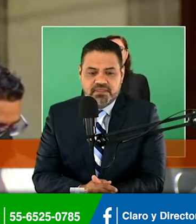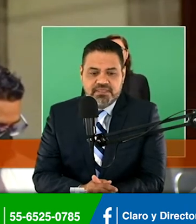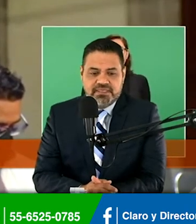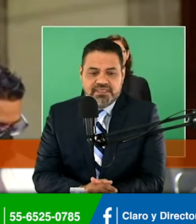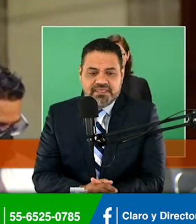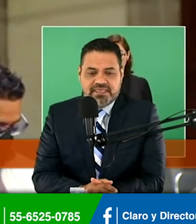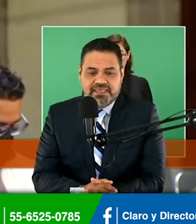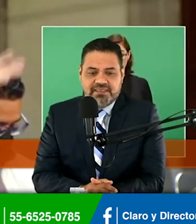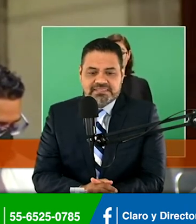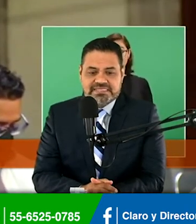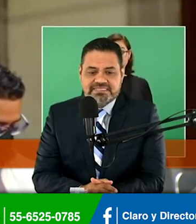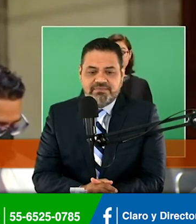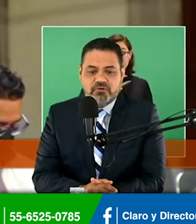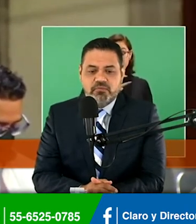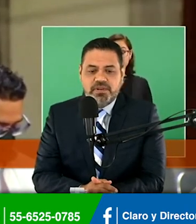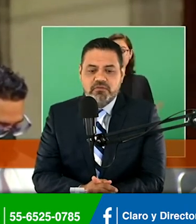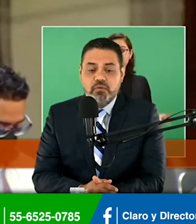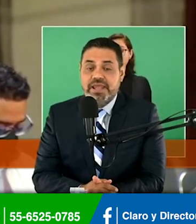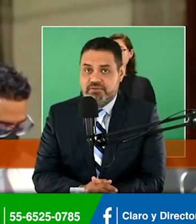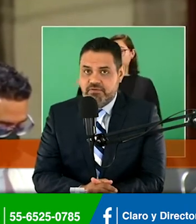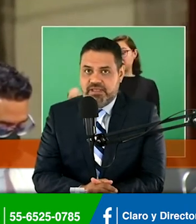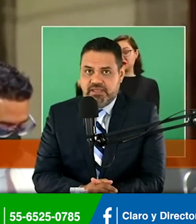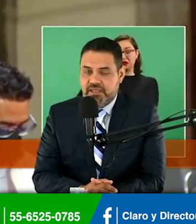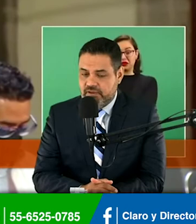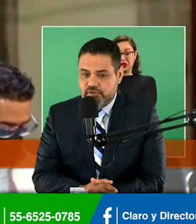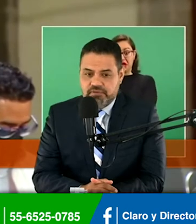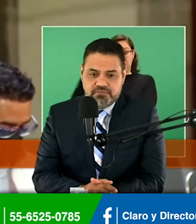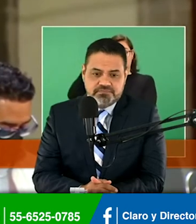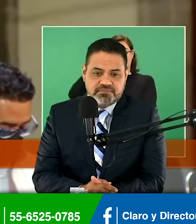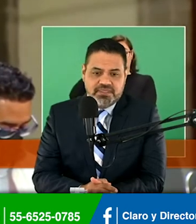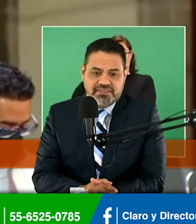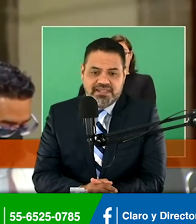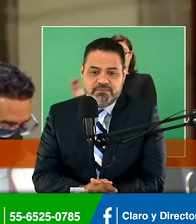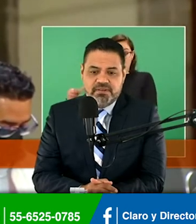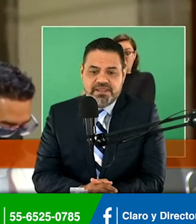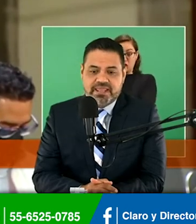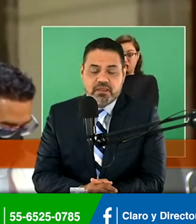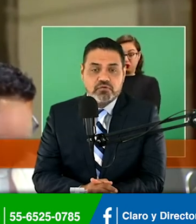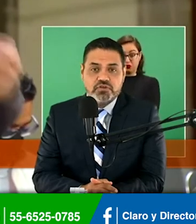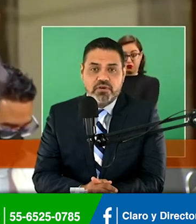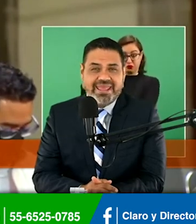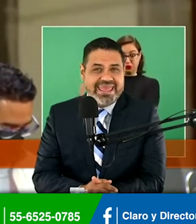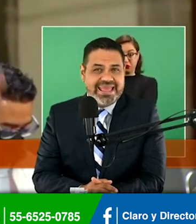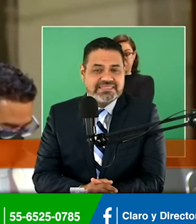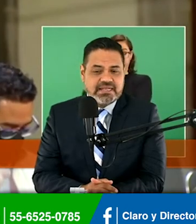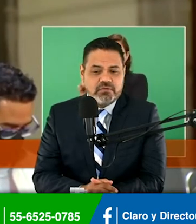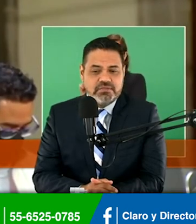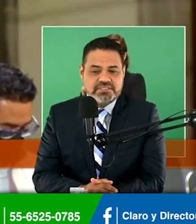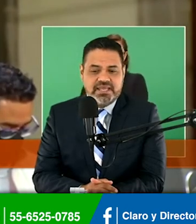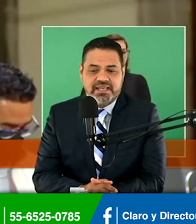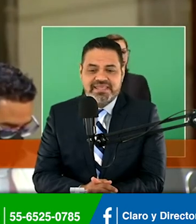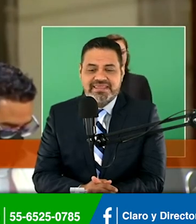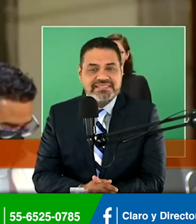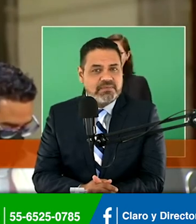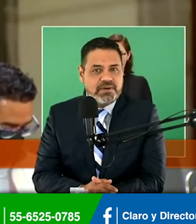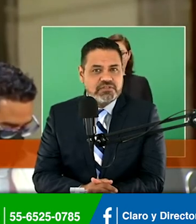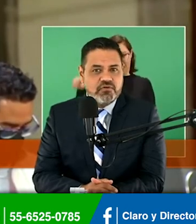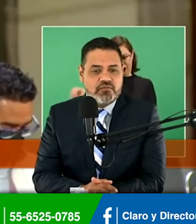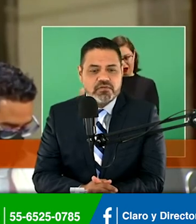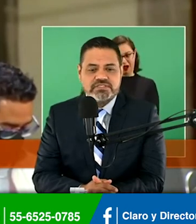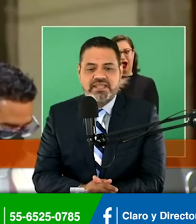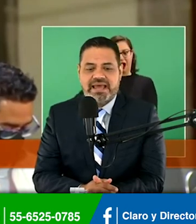que se estaba cumpliendo un año, el día de hoy, de la primera ejecución extrajudicial y